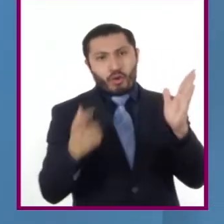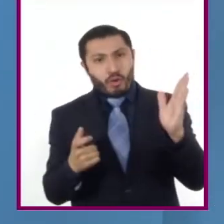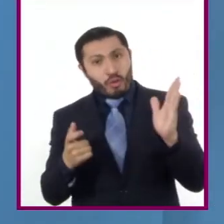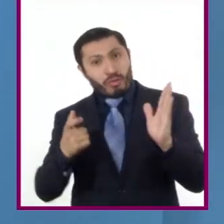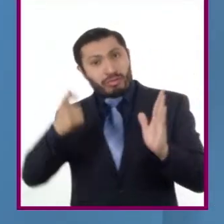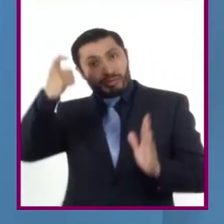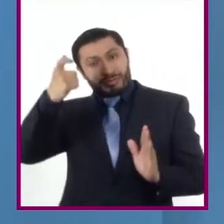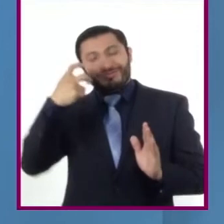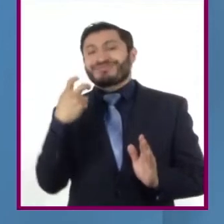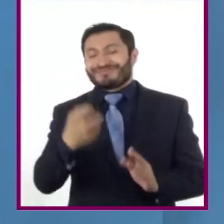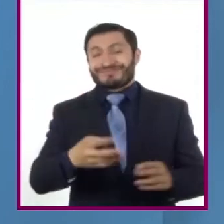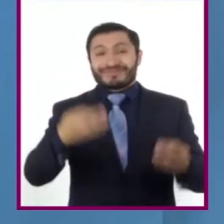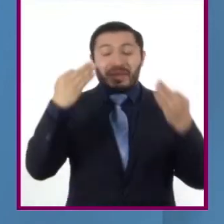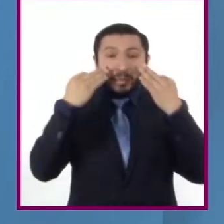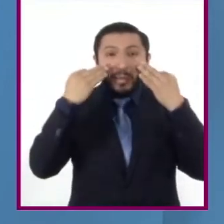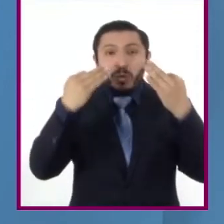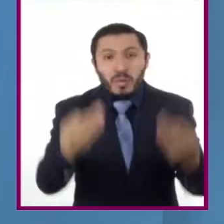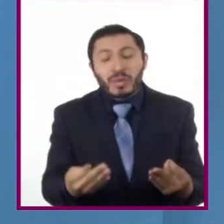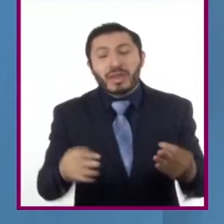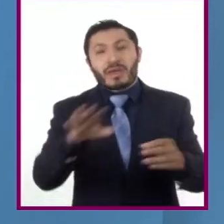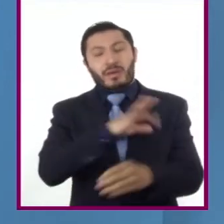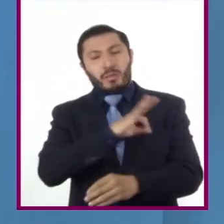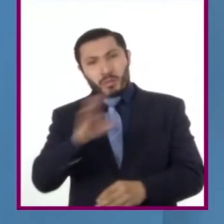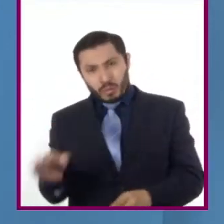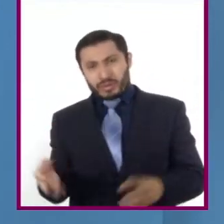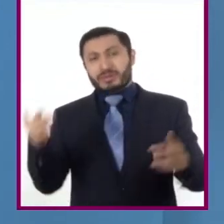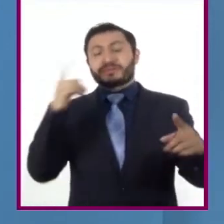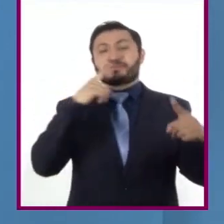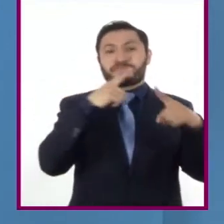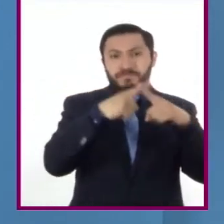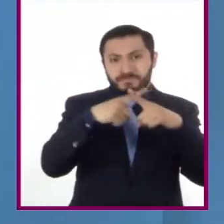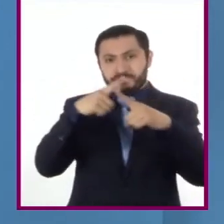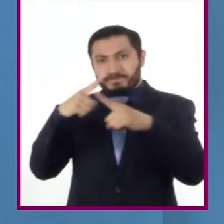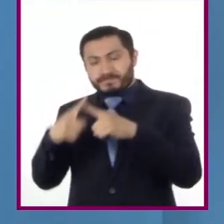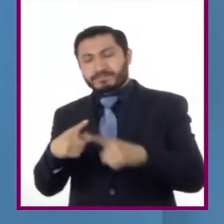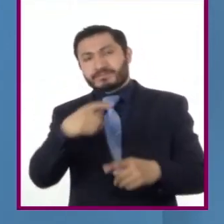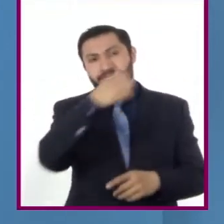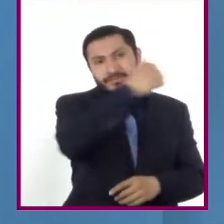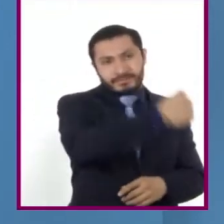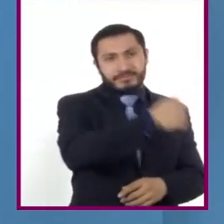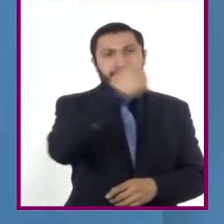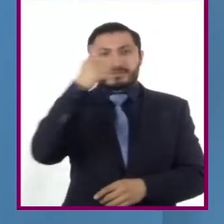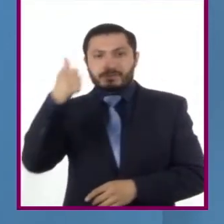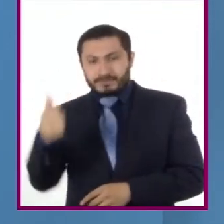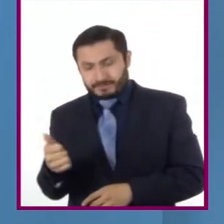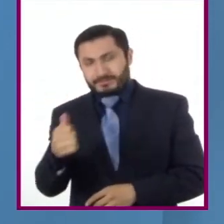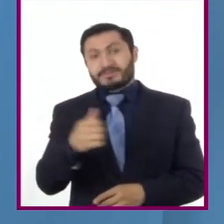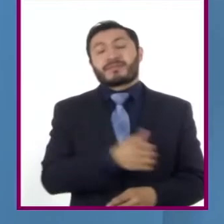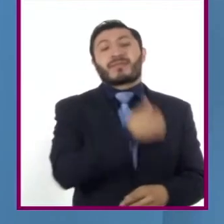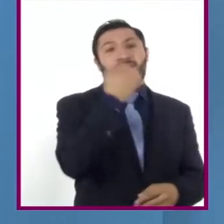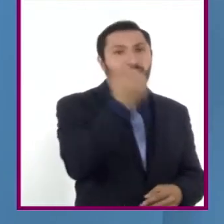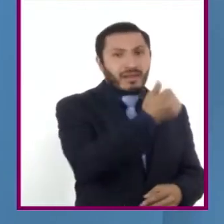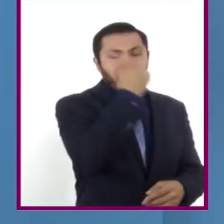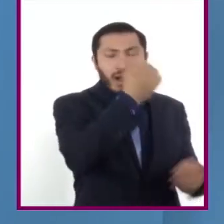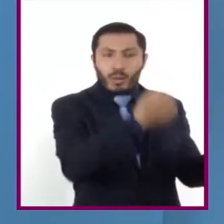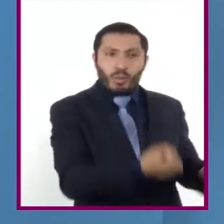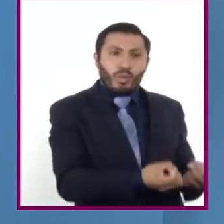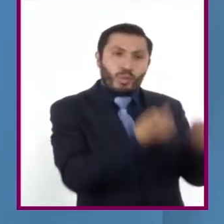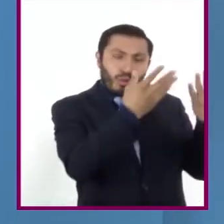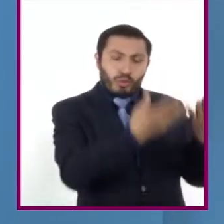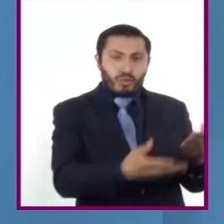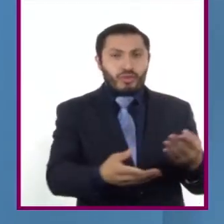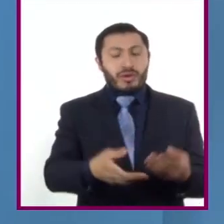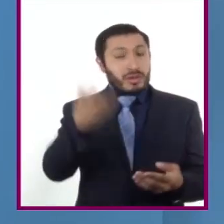relación de proporcionalidad inversa, podemos multiplicar cada una de las cantidades de estudiantes que